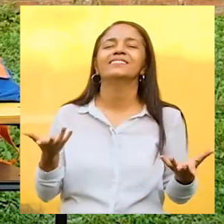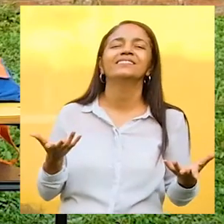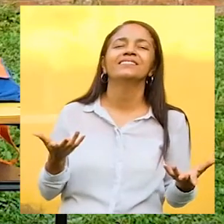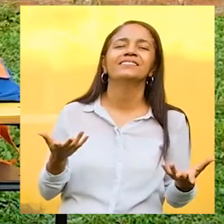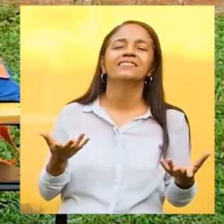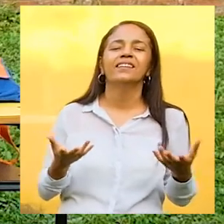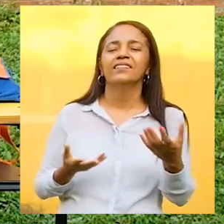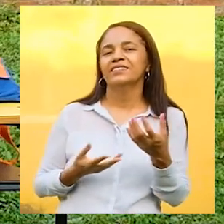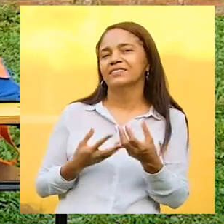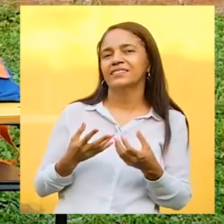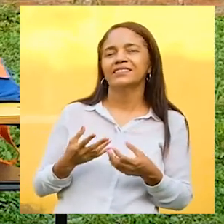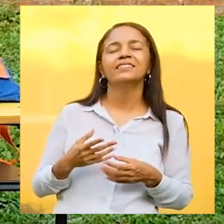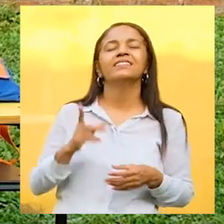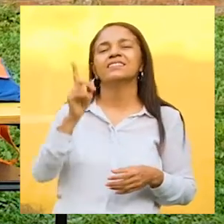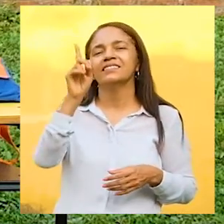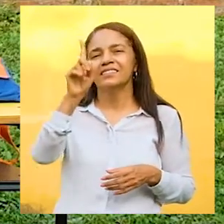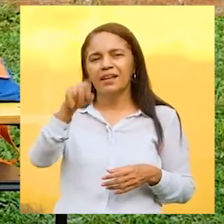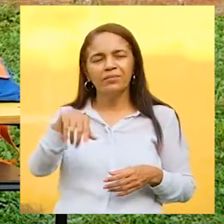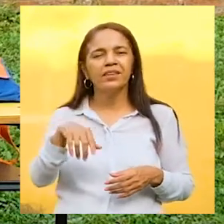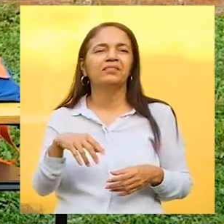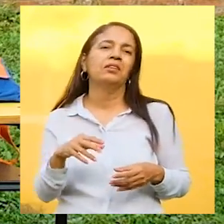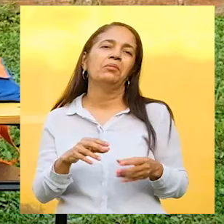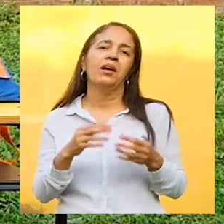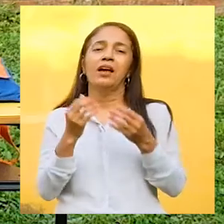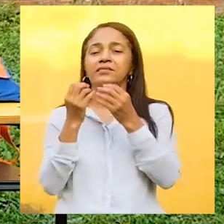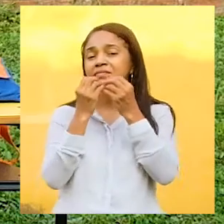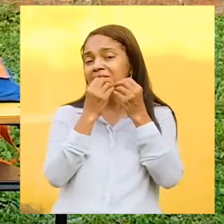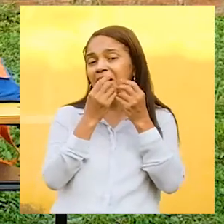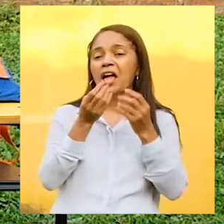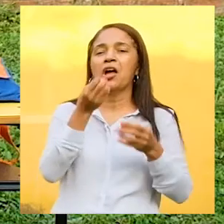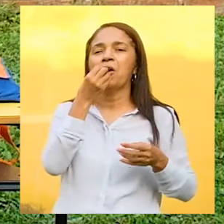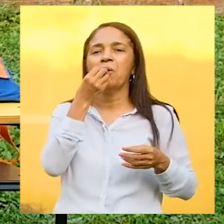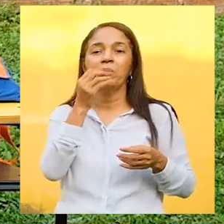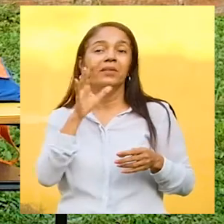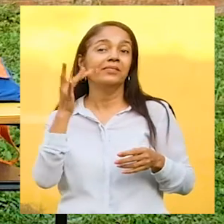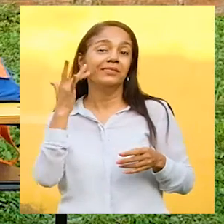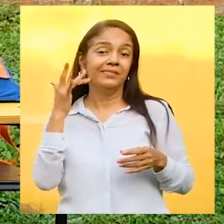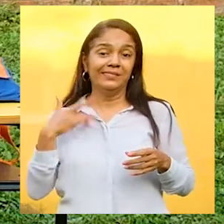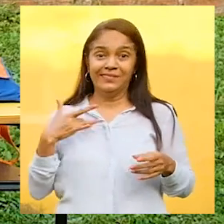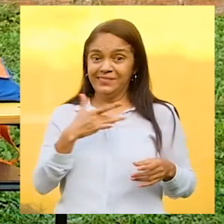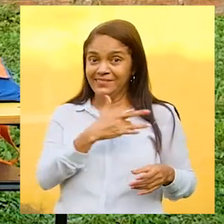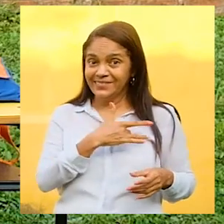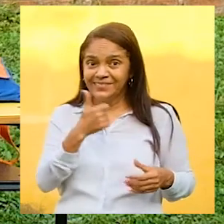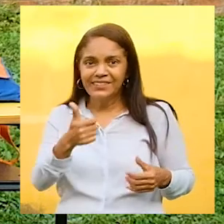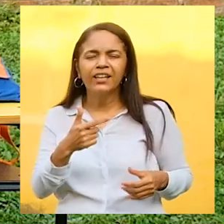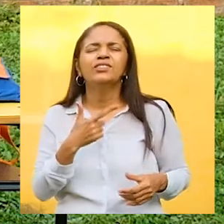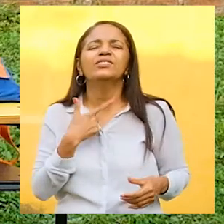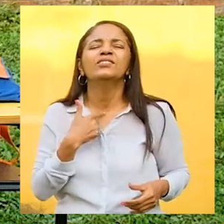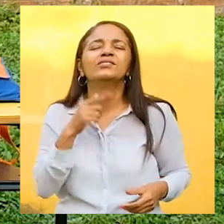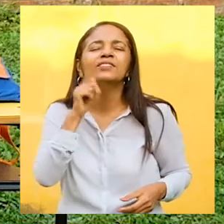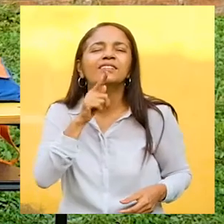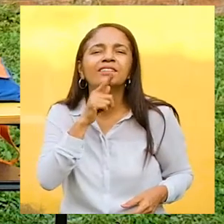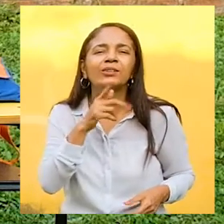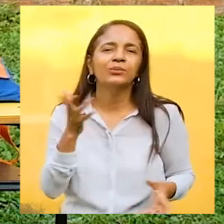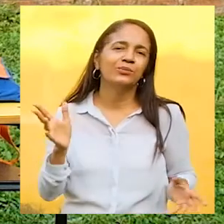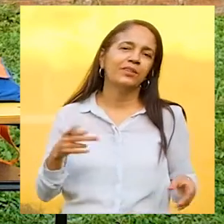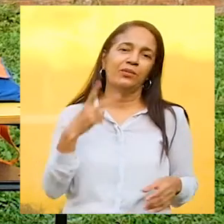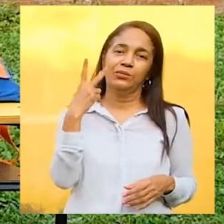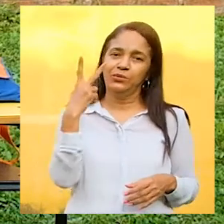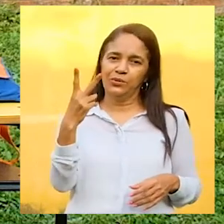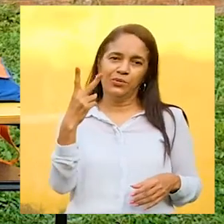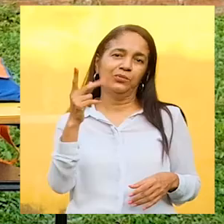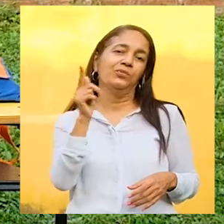estas actividades, también te invitamos a comer saludable, a pensar en qué frutas te gustan. Aquí tenemos